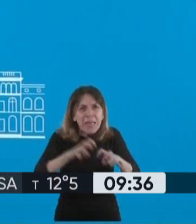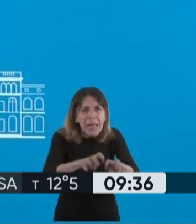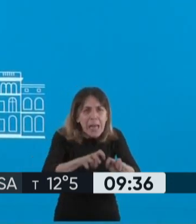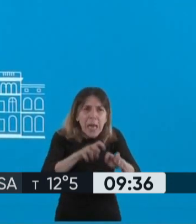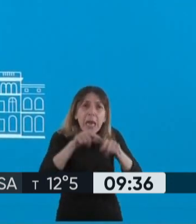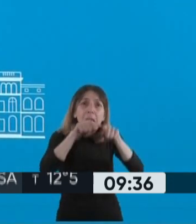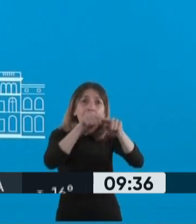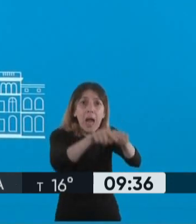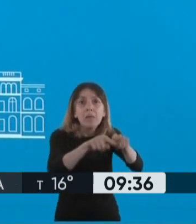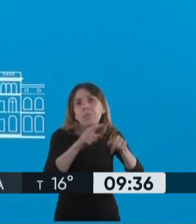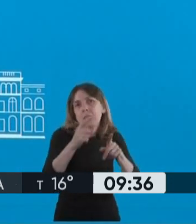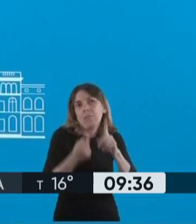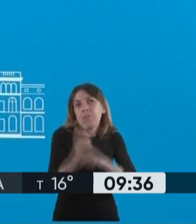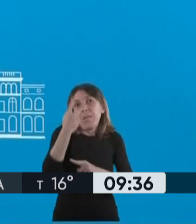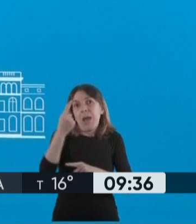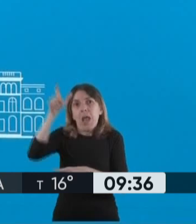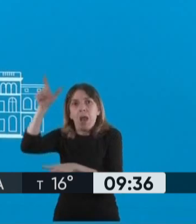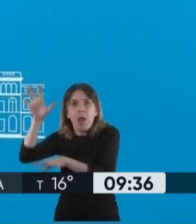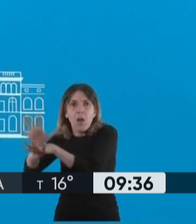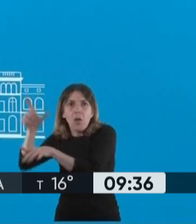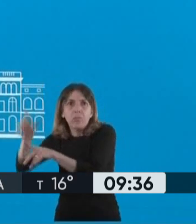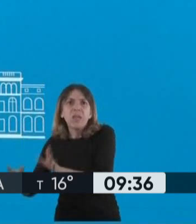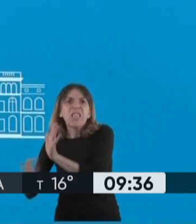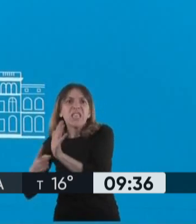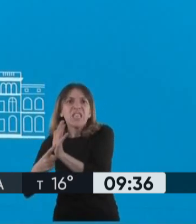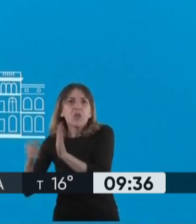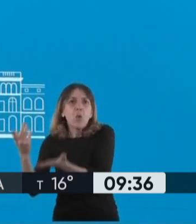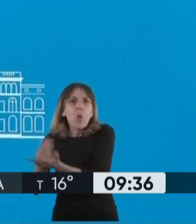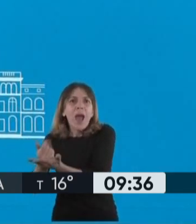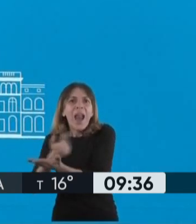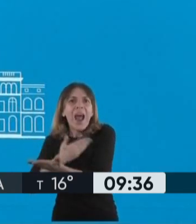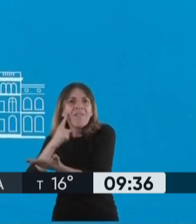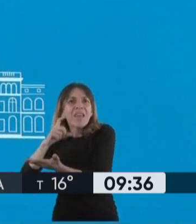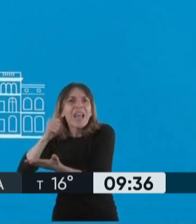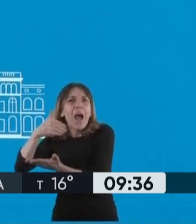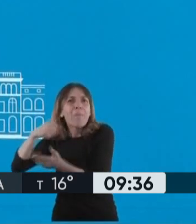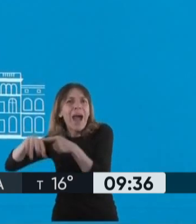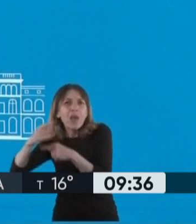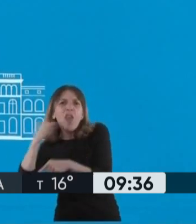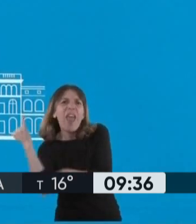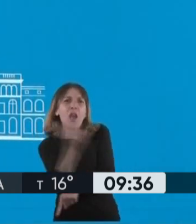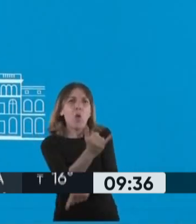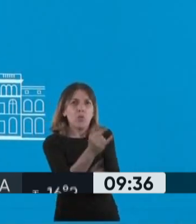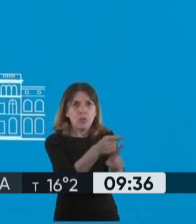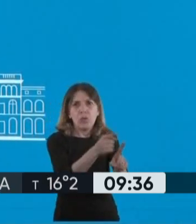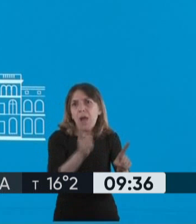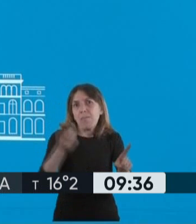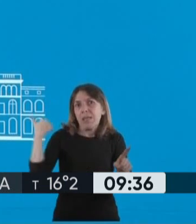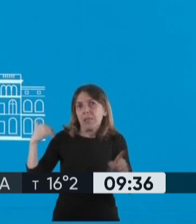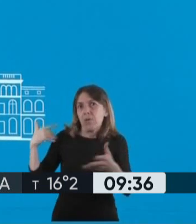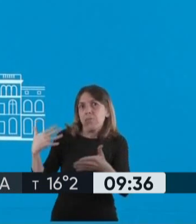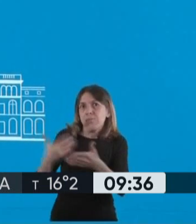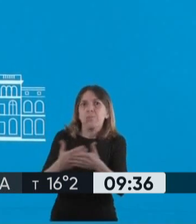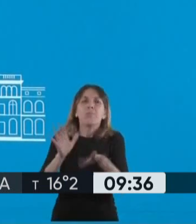que ver fue iniciada por una denuncia de la titular de la AFI, Cristina Camaño, que tiene que ver con lo que se conoce ahora como la